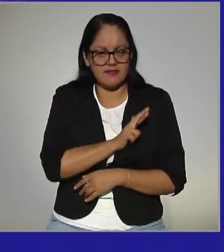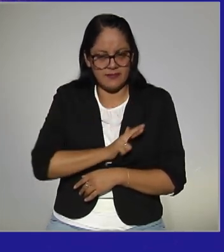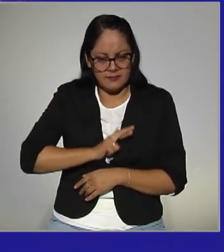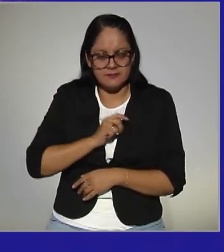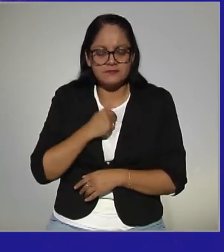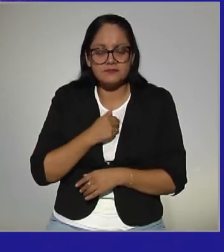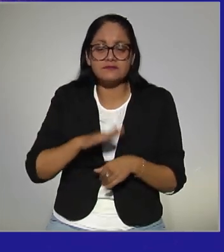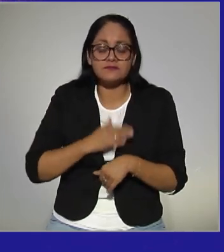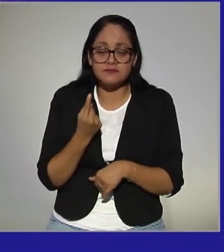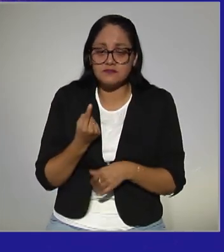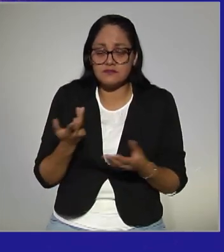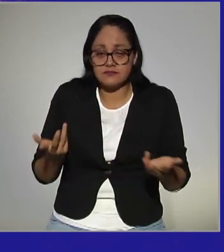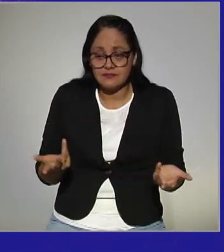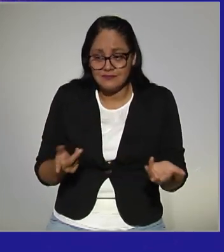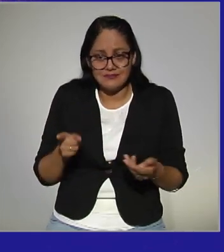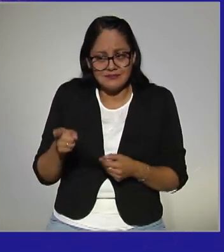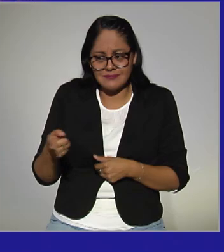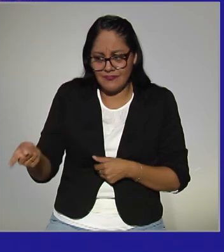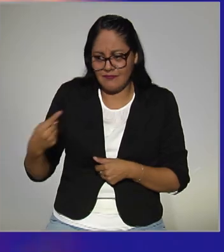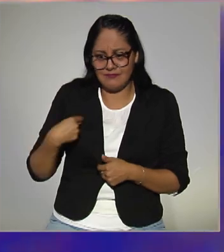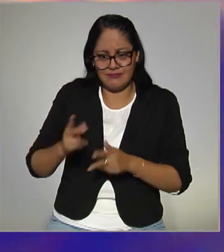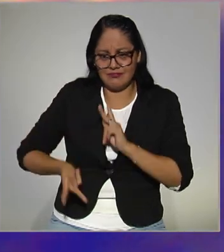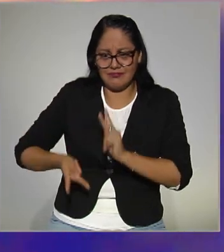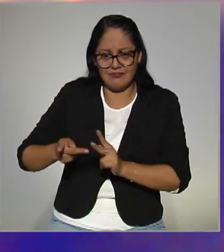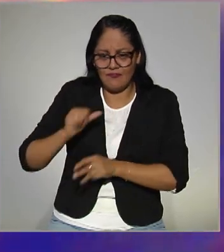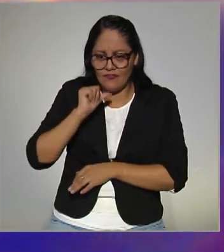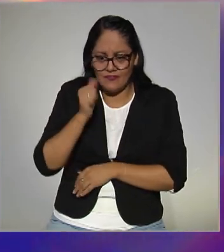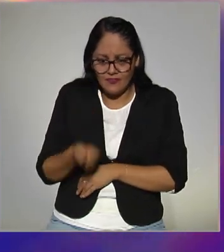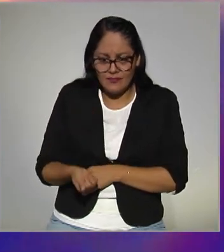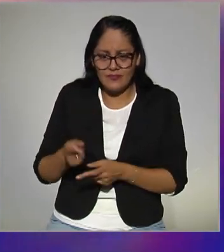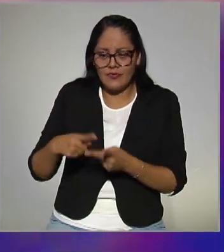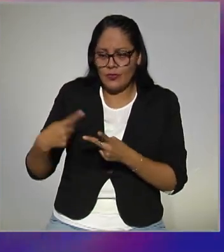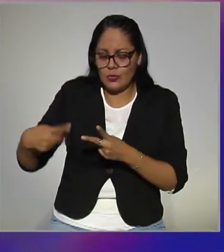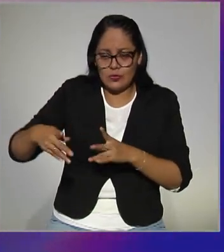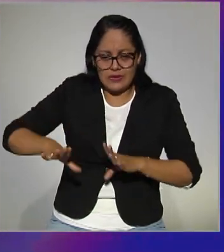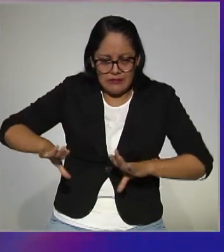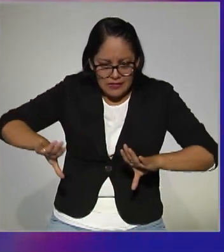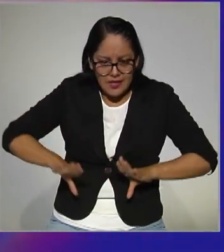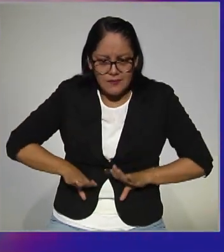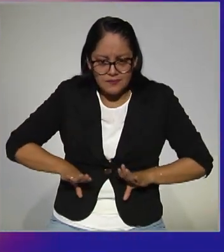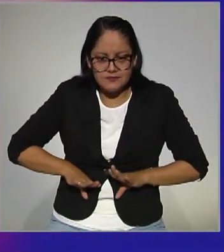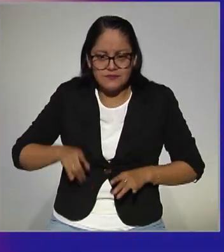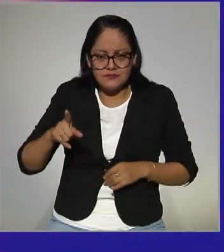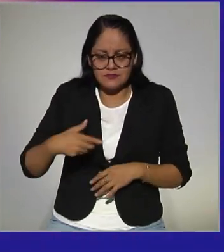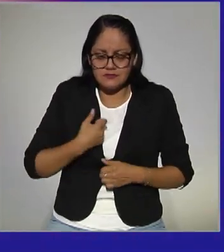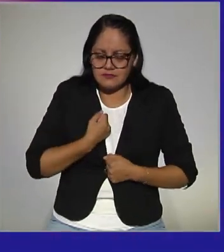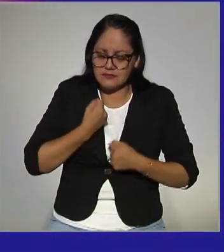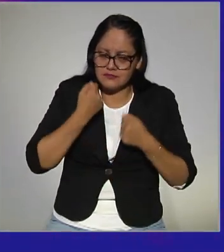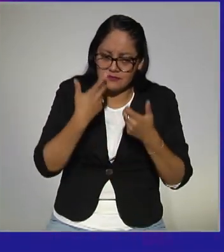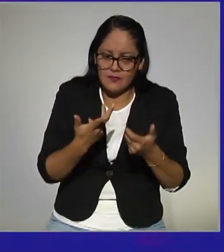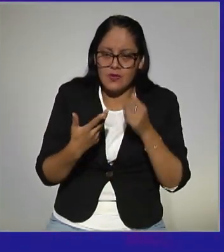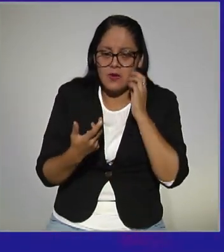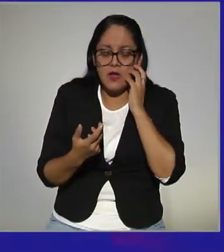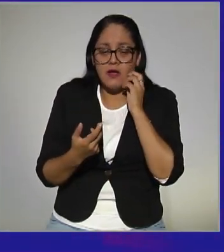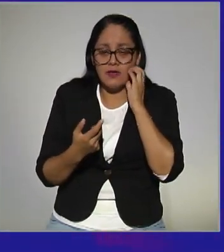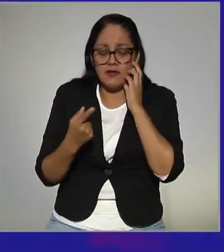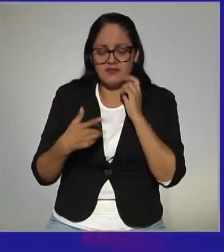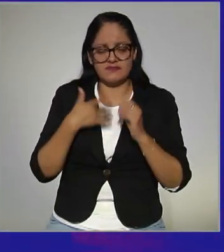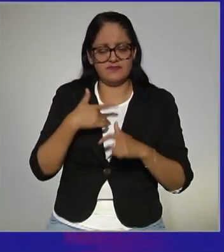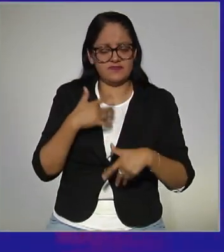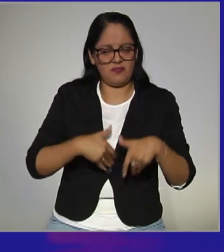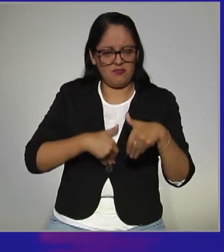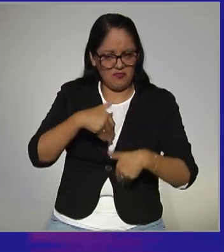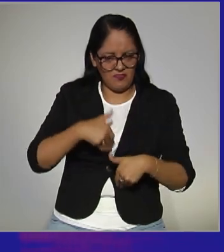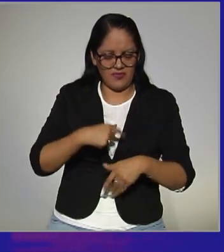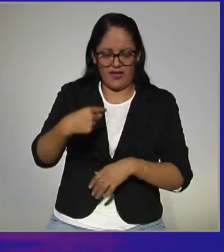porque casi no hablaba conmigo. Su conducta o su manera de expresar su malestar